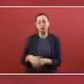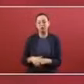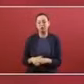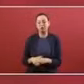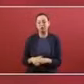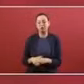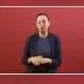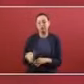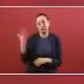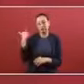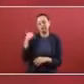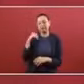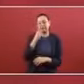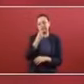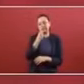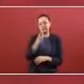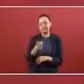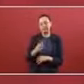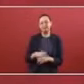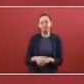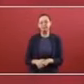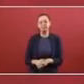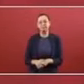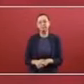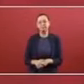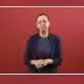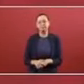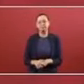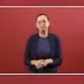yo que se les